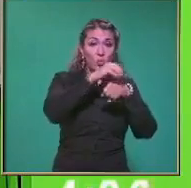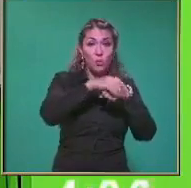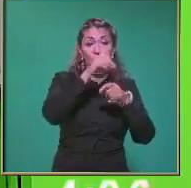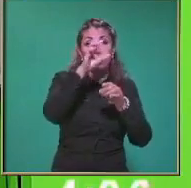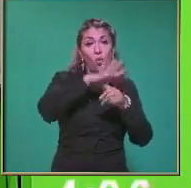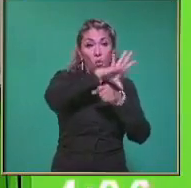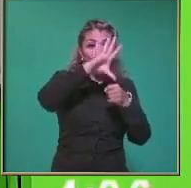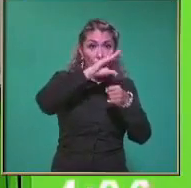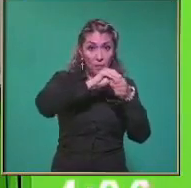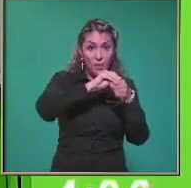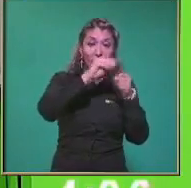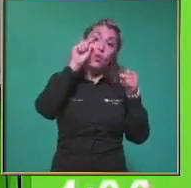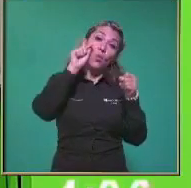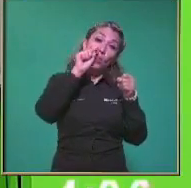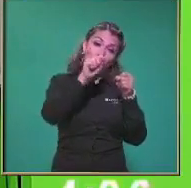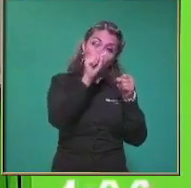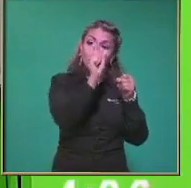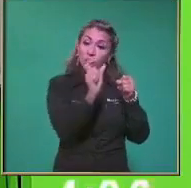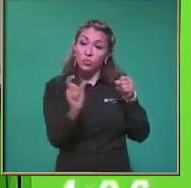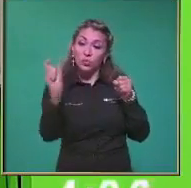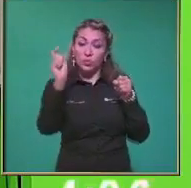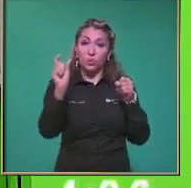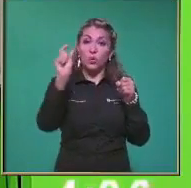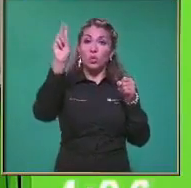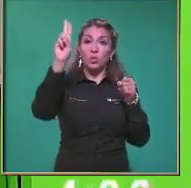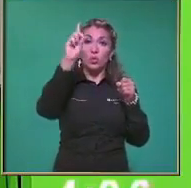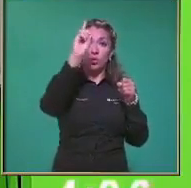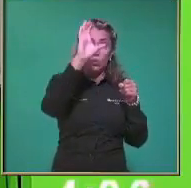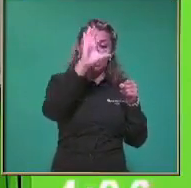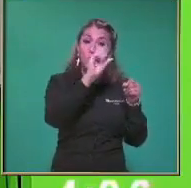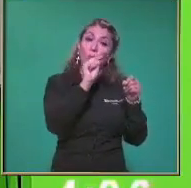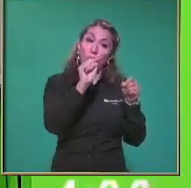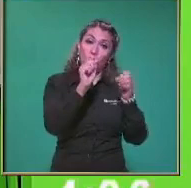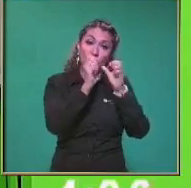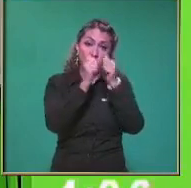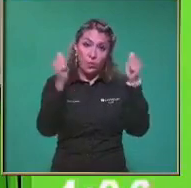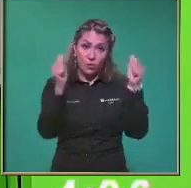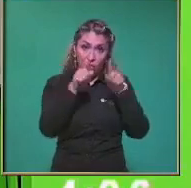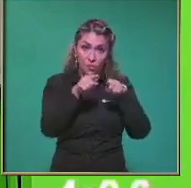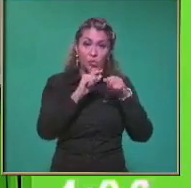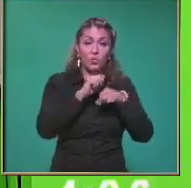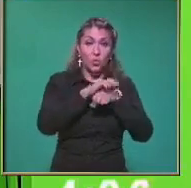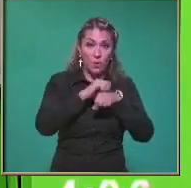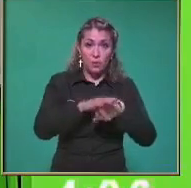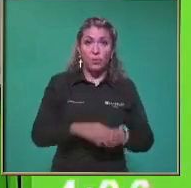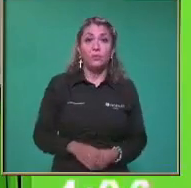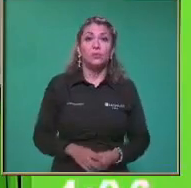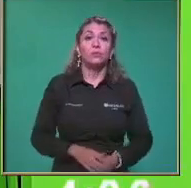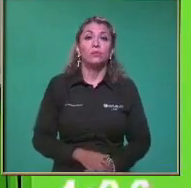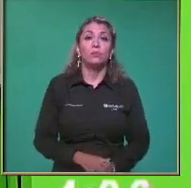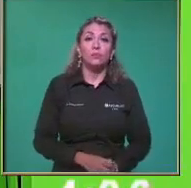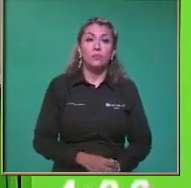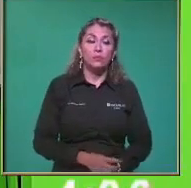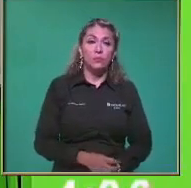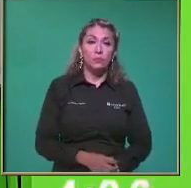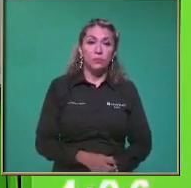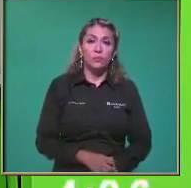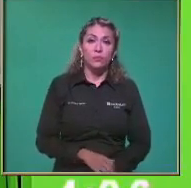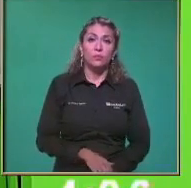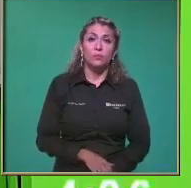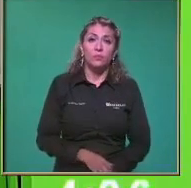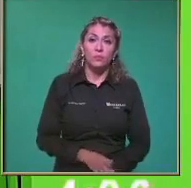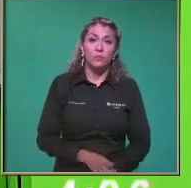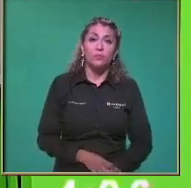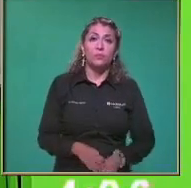y otra parte decimal. ¿Separadas por qué? Por el punto decimal, ¿sí? Entonces, nuevamente,